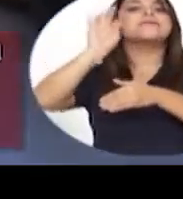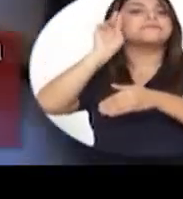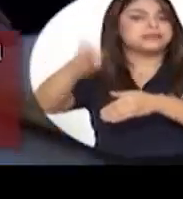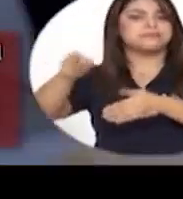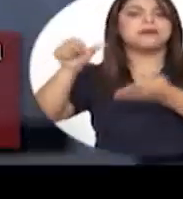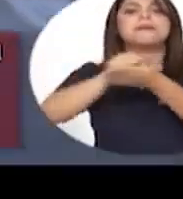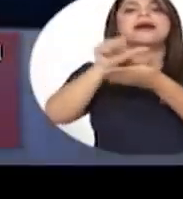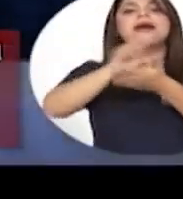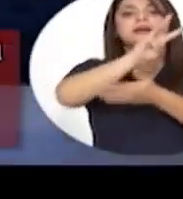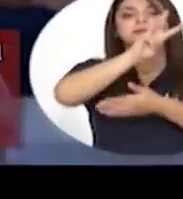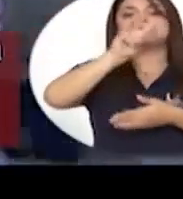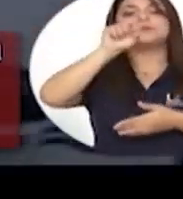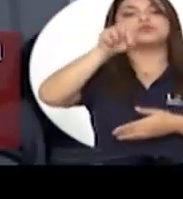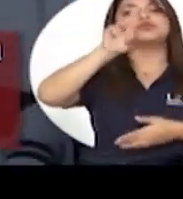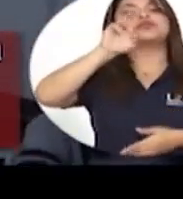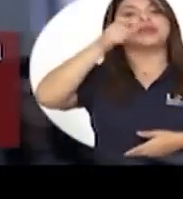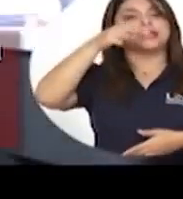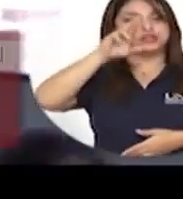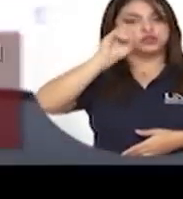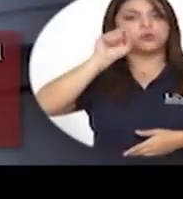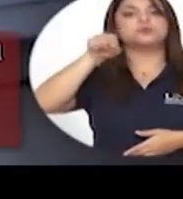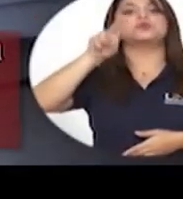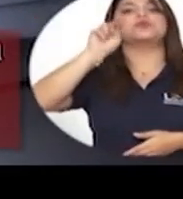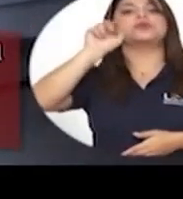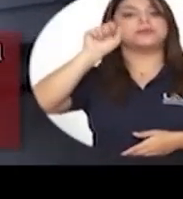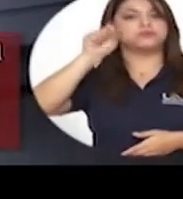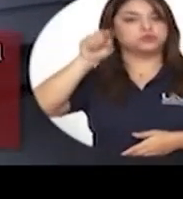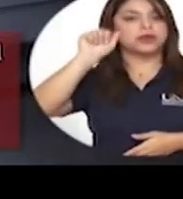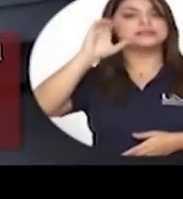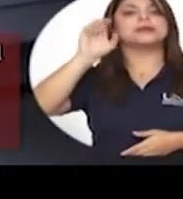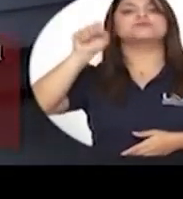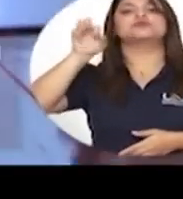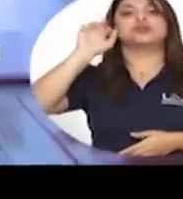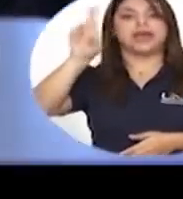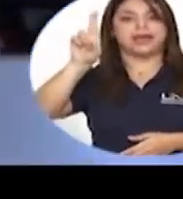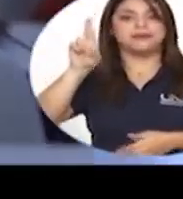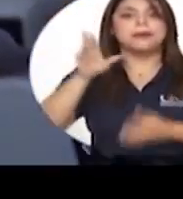encontrarás también en www.registro.una.ac.cr.